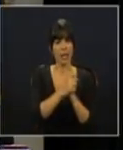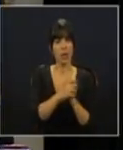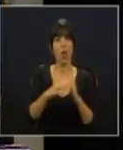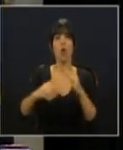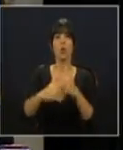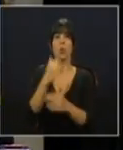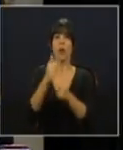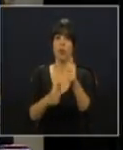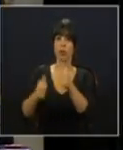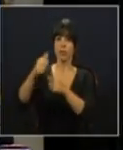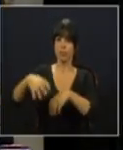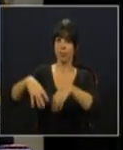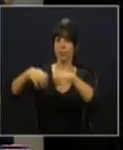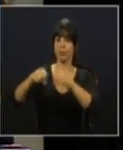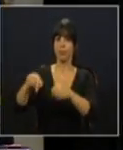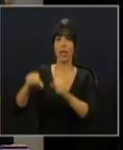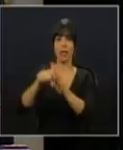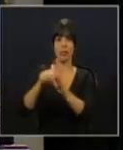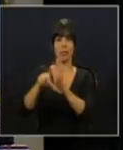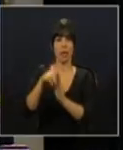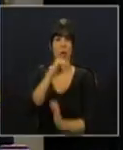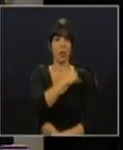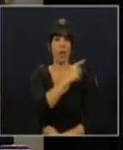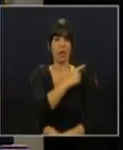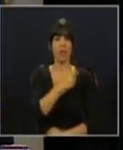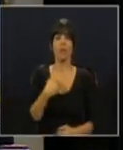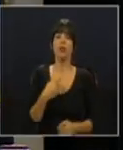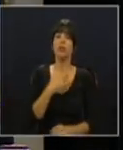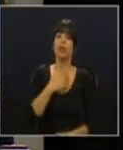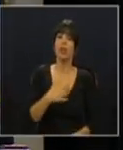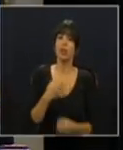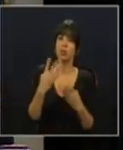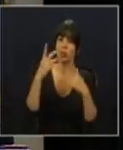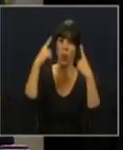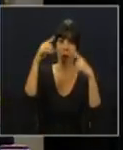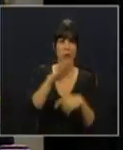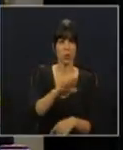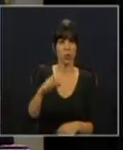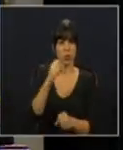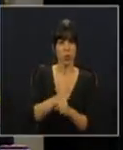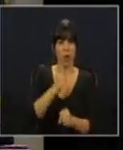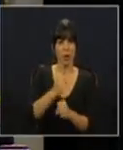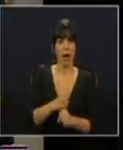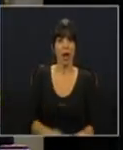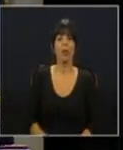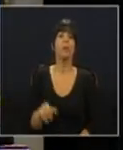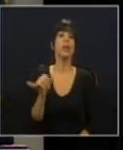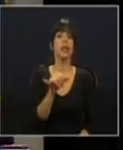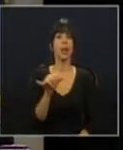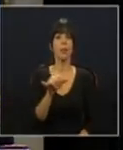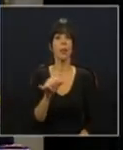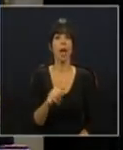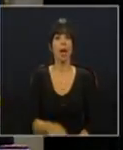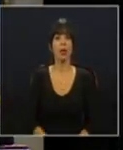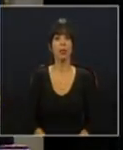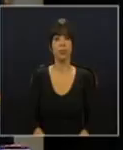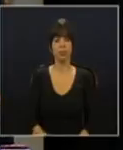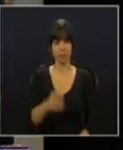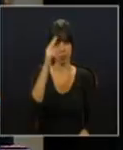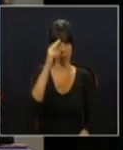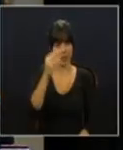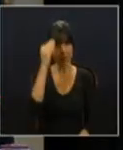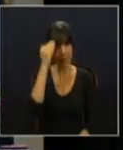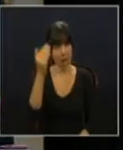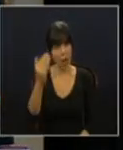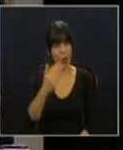nuevas autoridades del Directorio Legislativo, a quienes deseo mucho éxito en sus labores, y asimismo un cordial